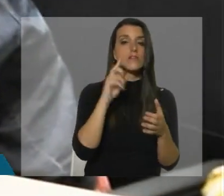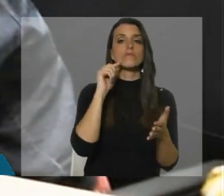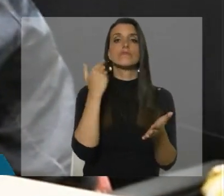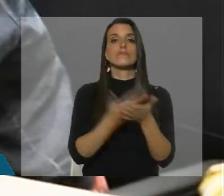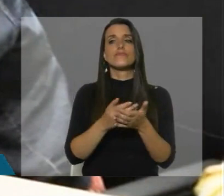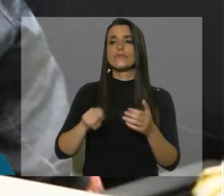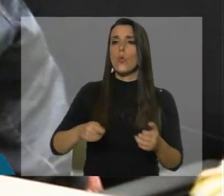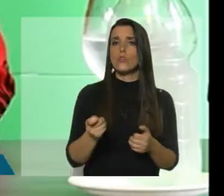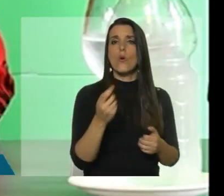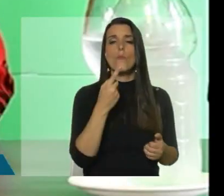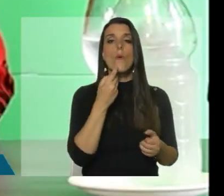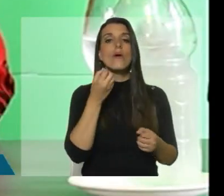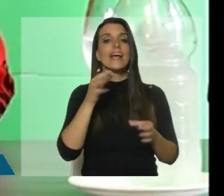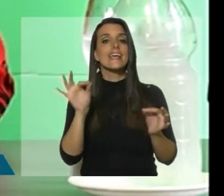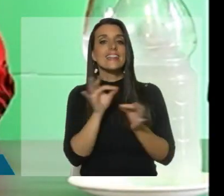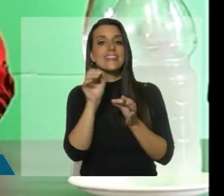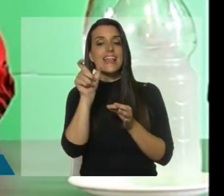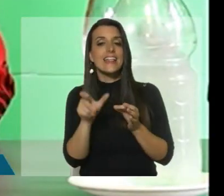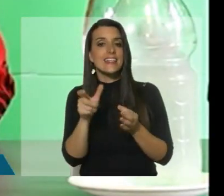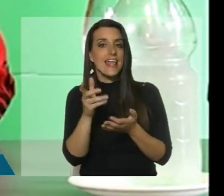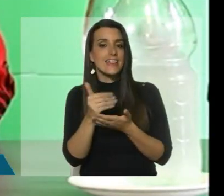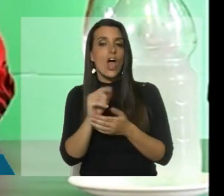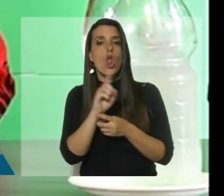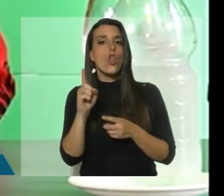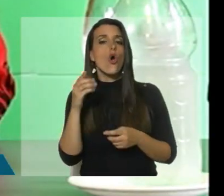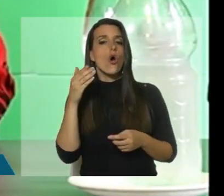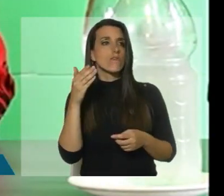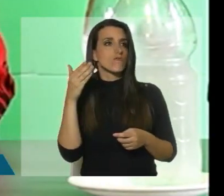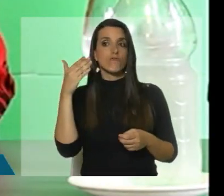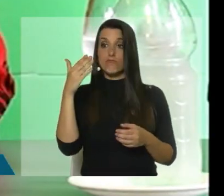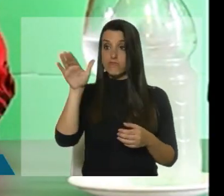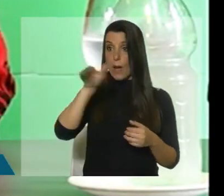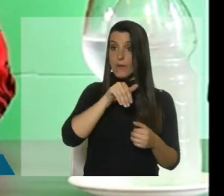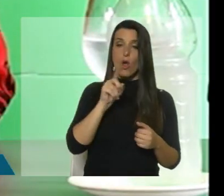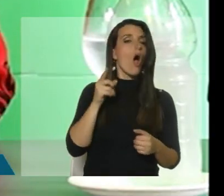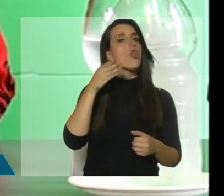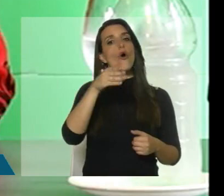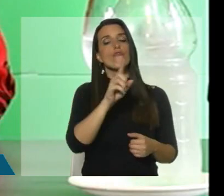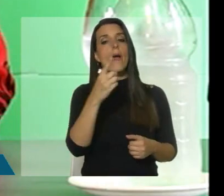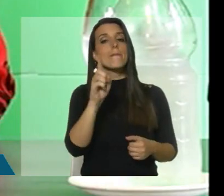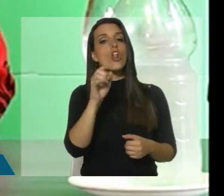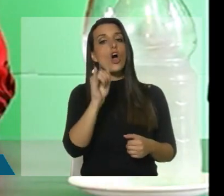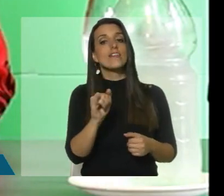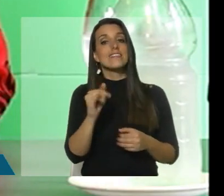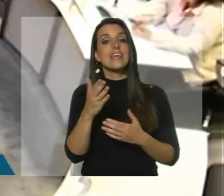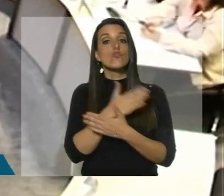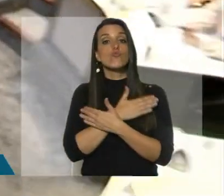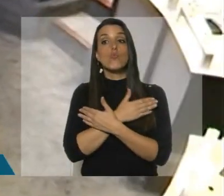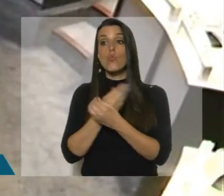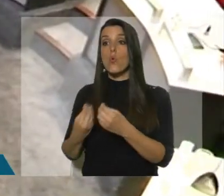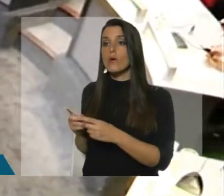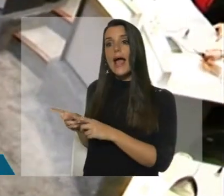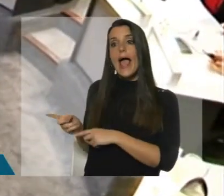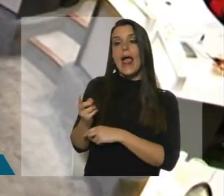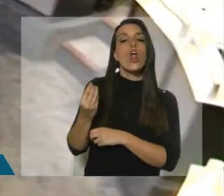el juicio político porque la intendenta Carolina cosen no se presentó al ser convocada por la junta departamental pero si envió en su nombre al